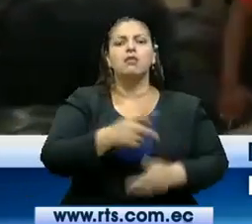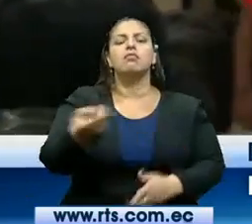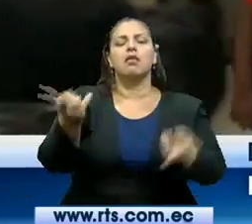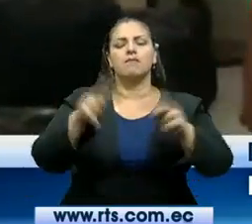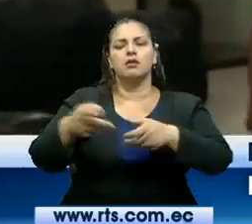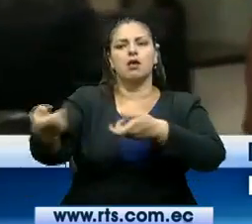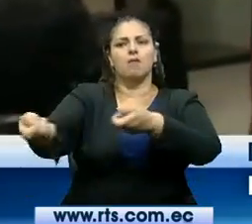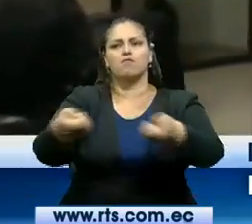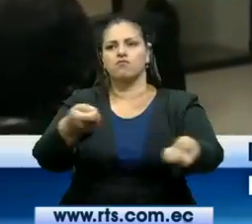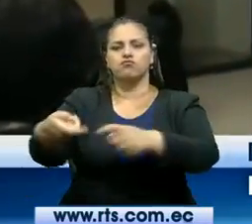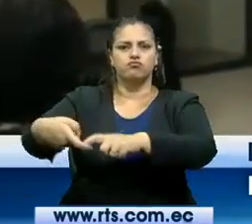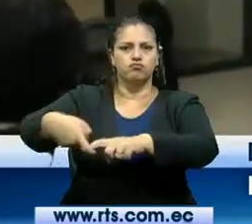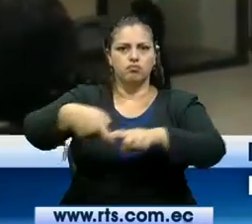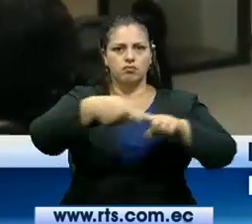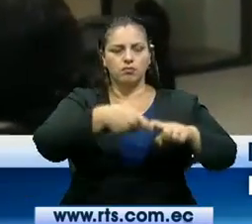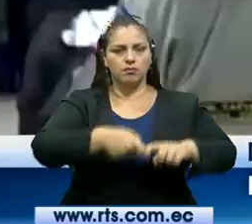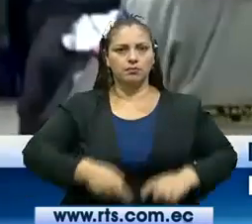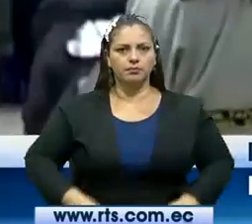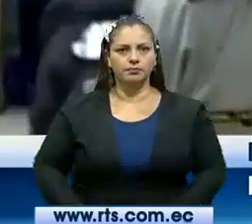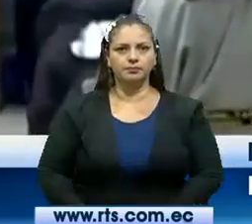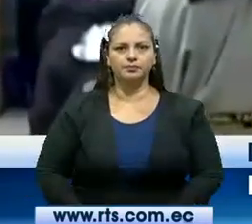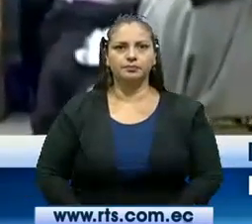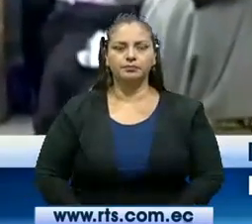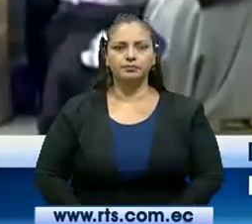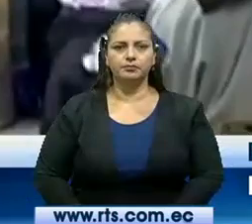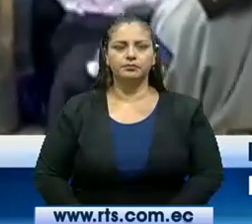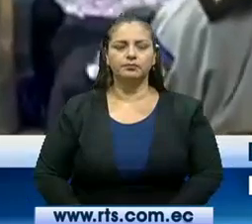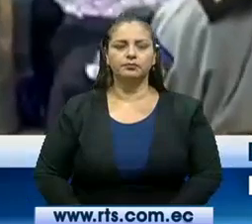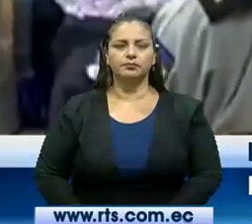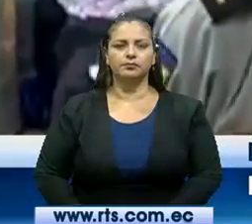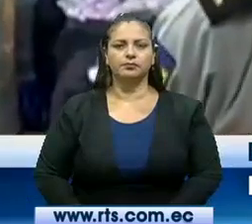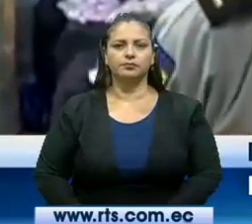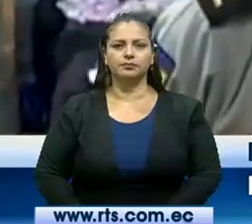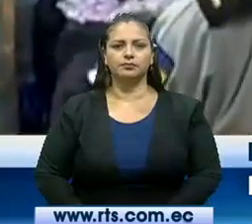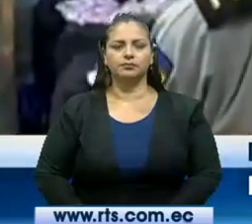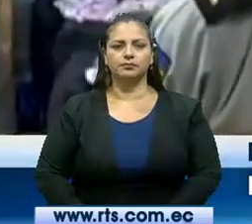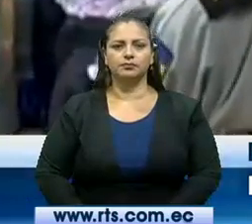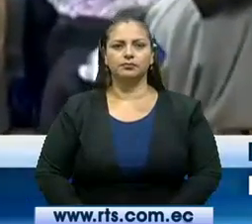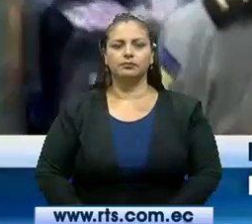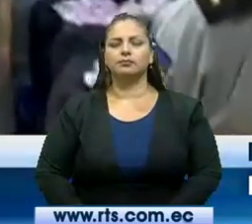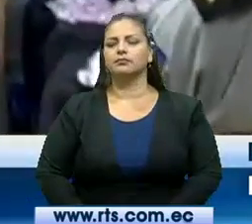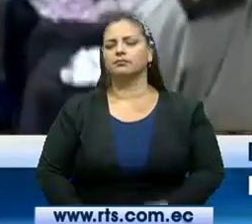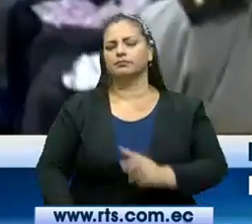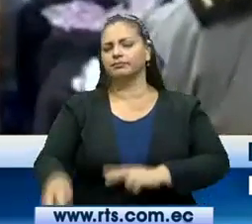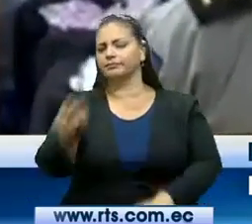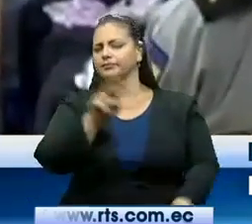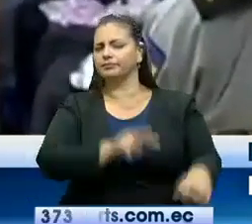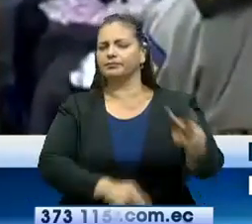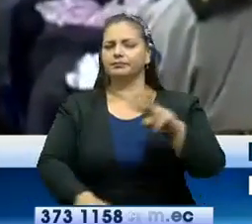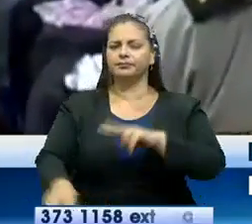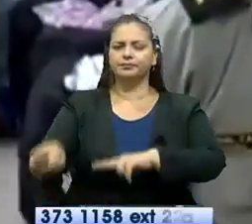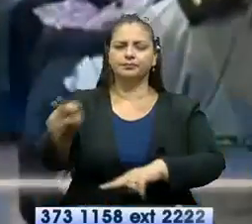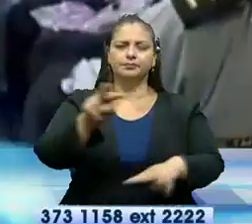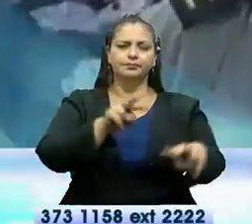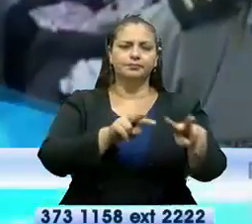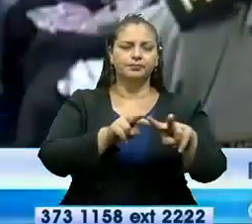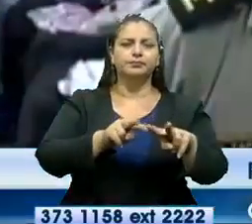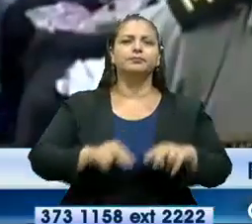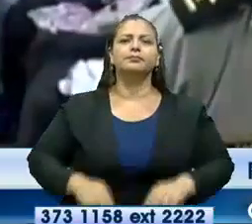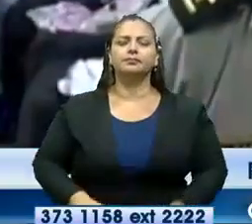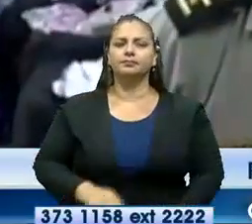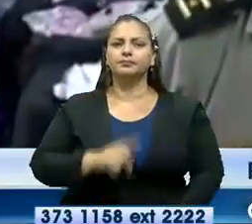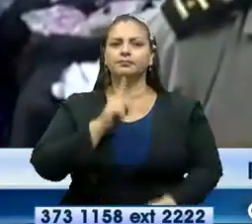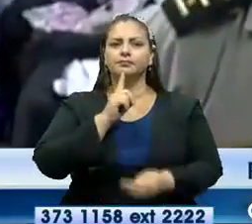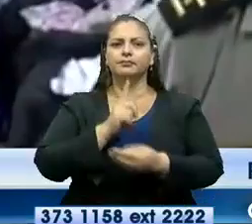contrabando ingresen sin pagar impuestos. En la inversión que se encuentra aquí, se manifiesta que